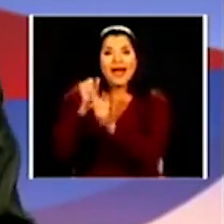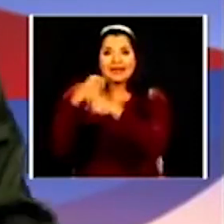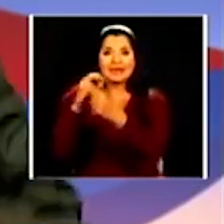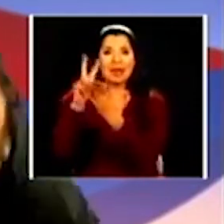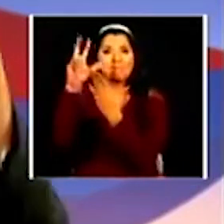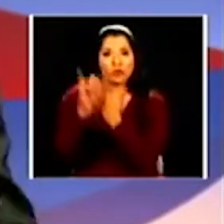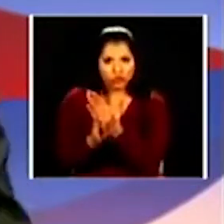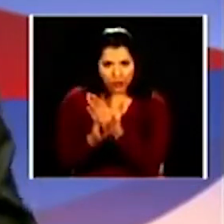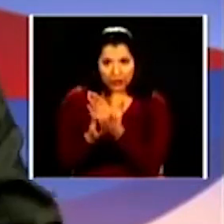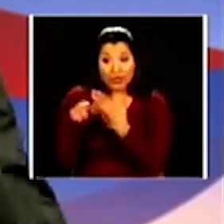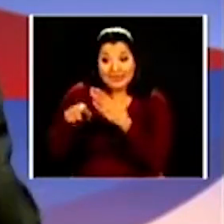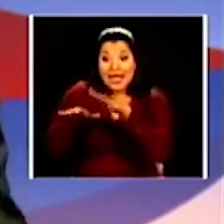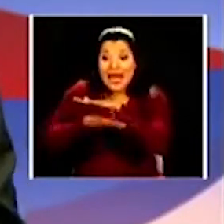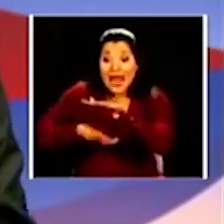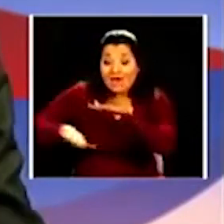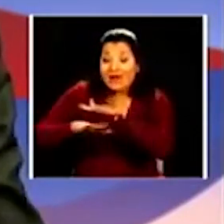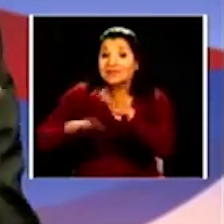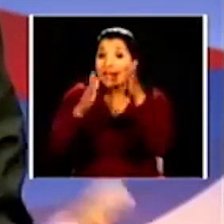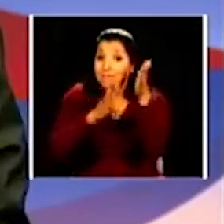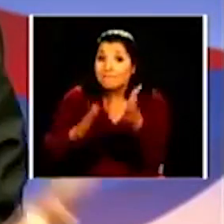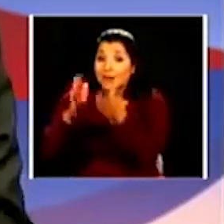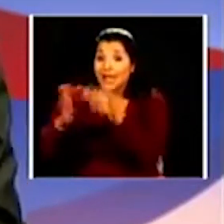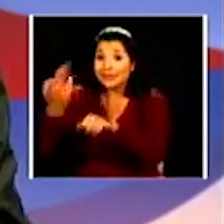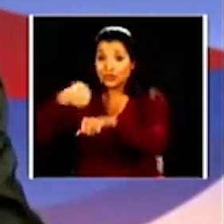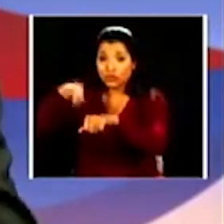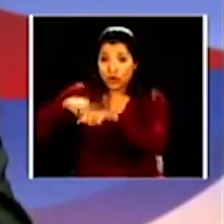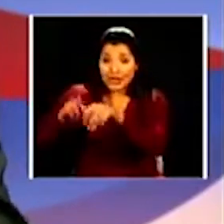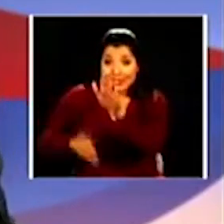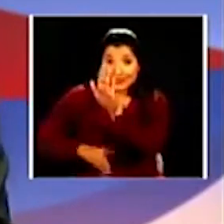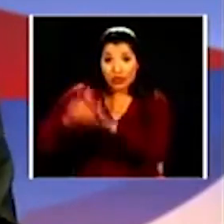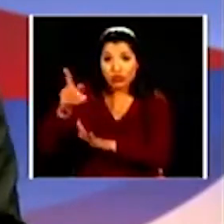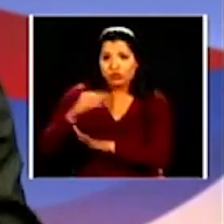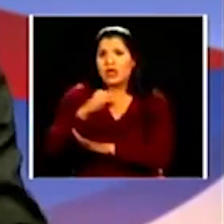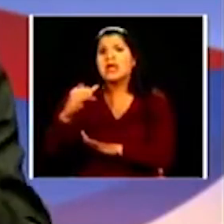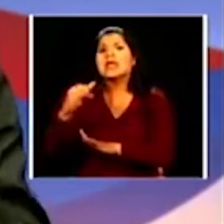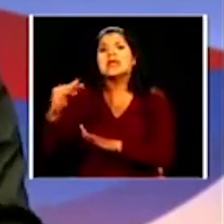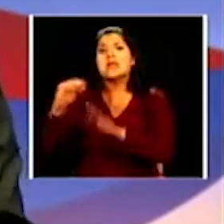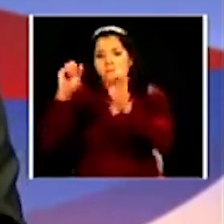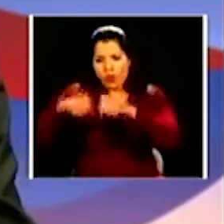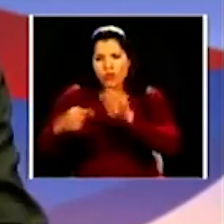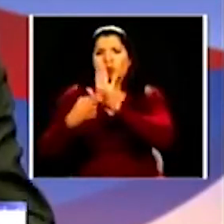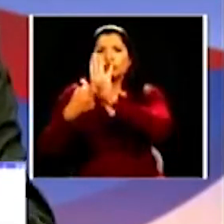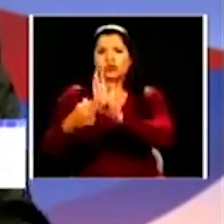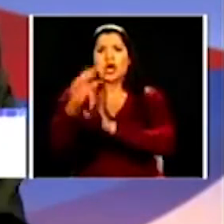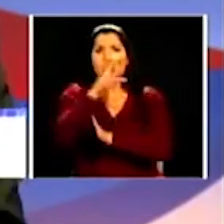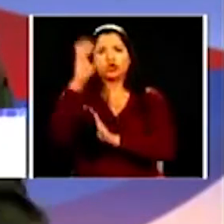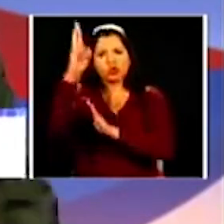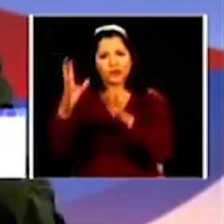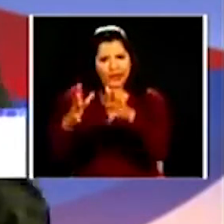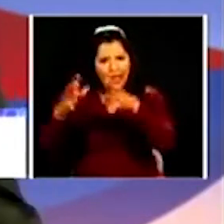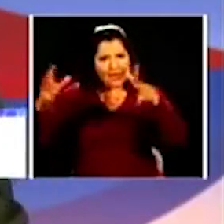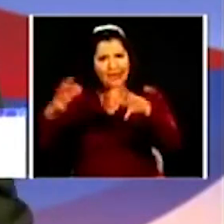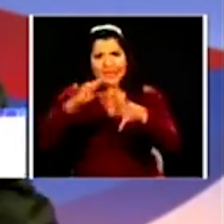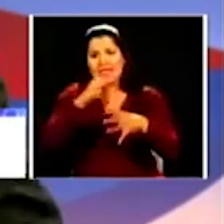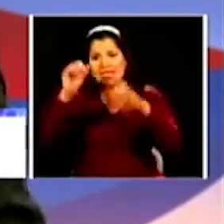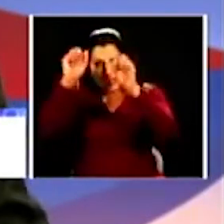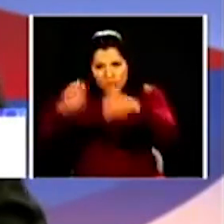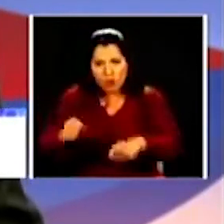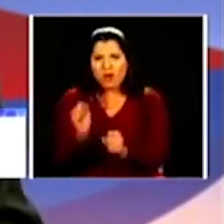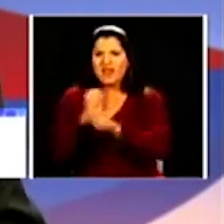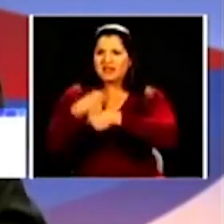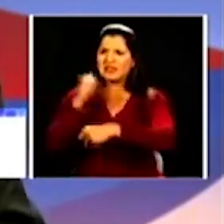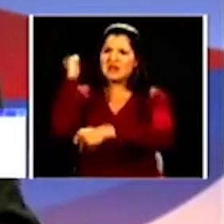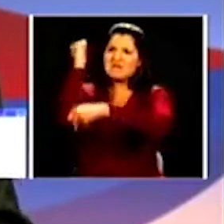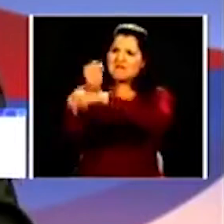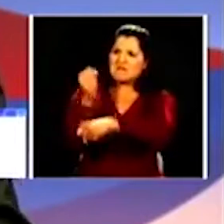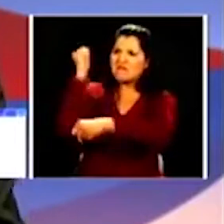Desarrollo, que nos podrá hacer decir una y otra vez que Costa Rica es grande, y nos podrá hacer matar a los gigantes que